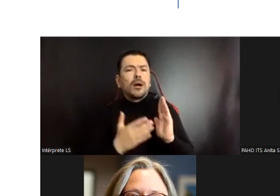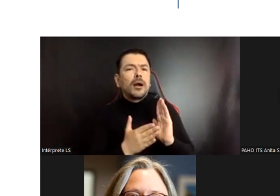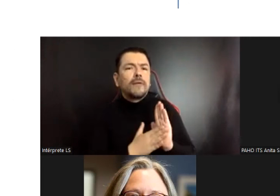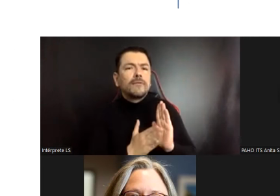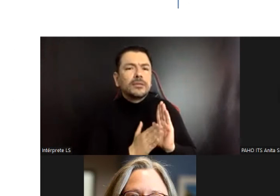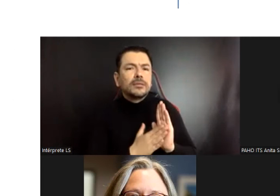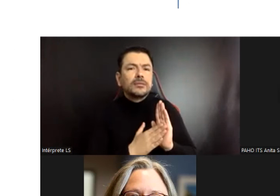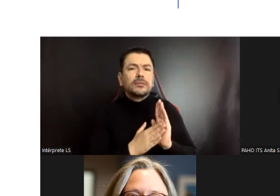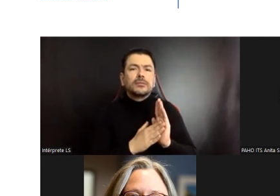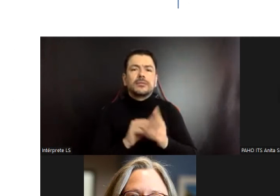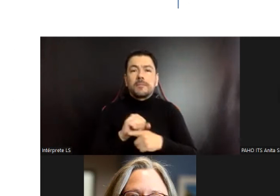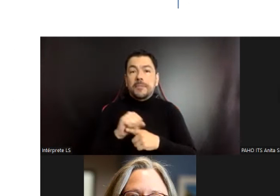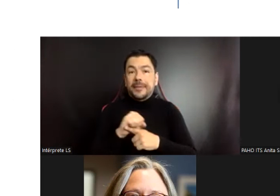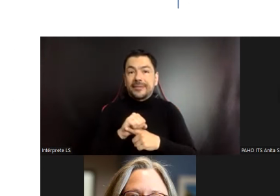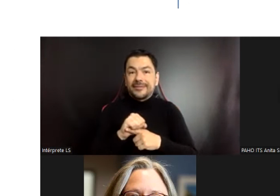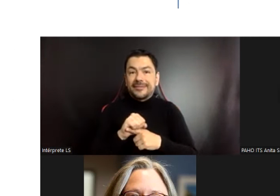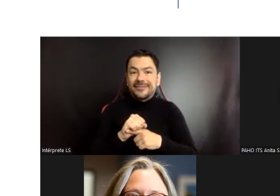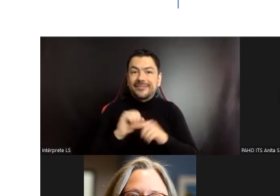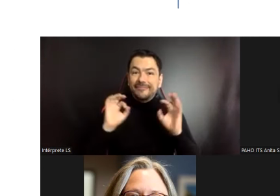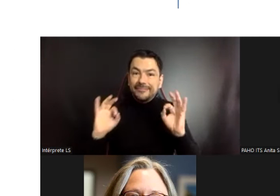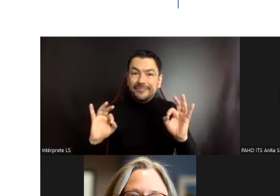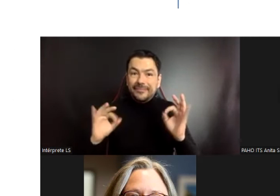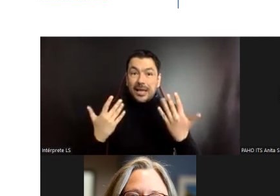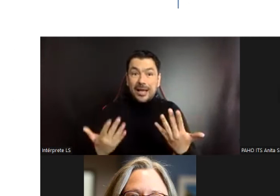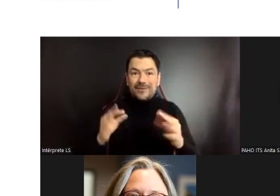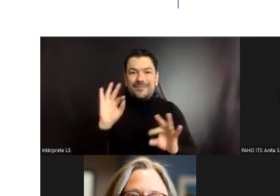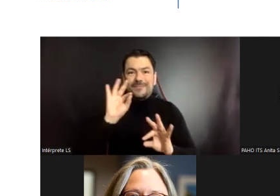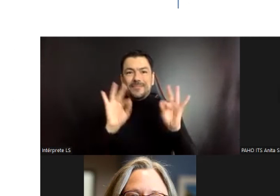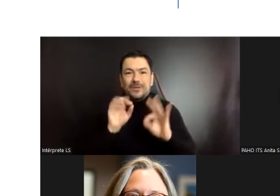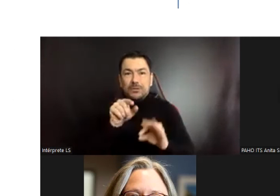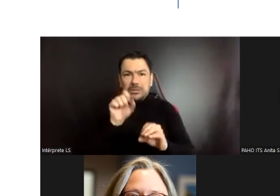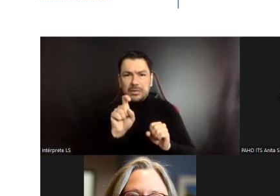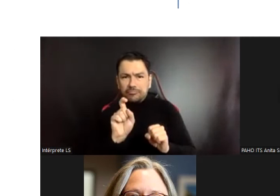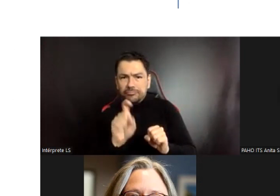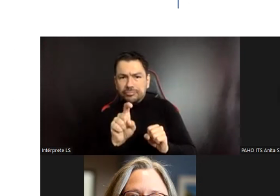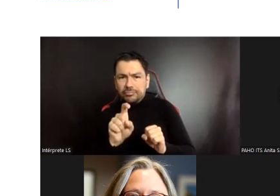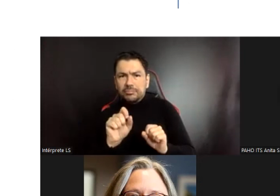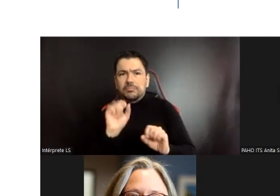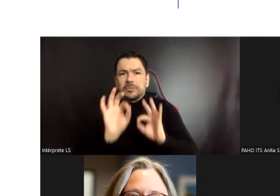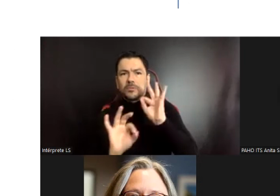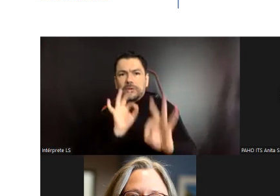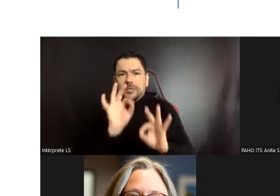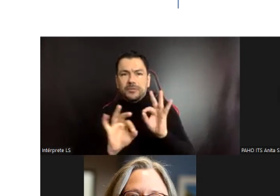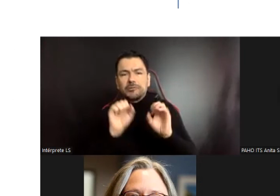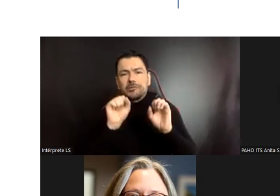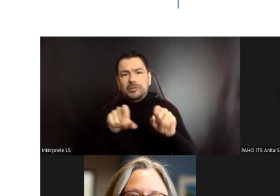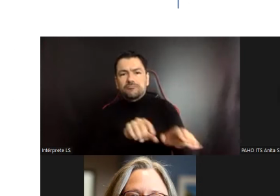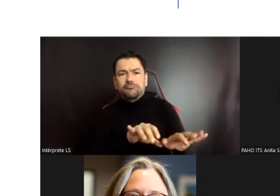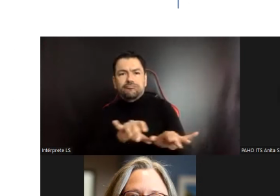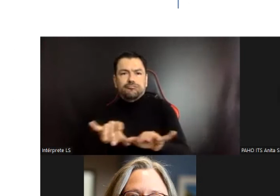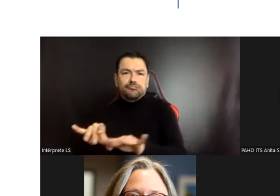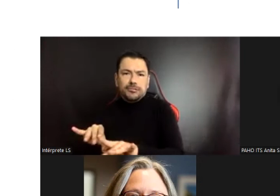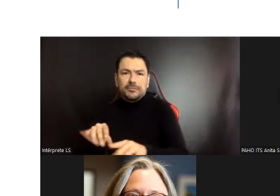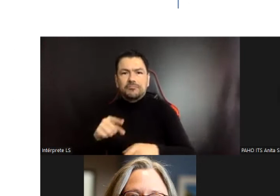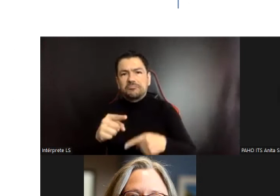preguntas, por favor, escríbanlas en la sección de preguntas y respuestas. Tenemos algunas, tenemos como 5 o